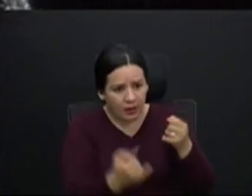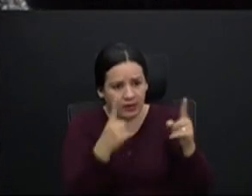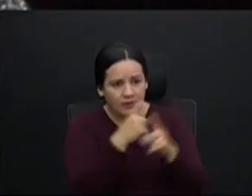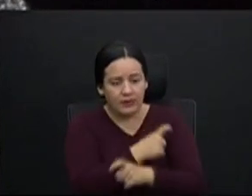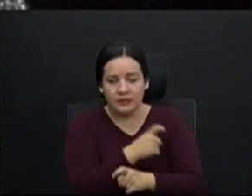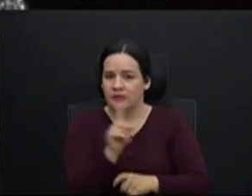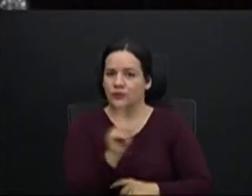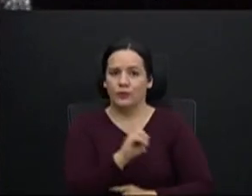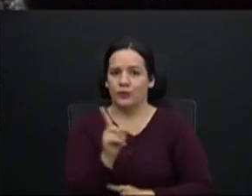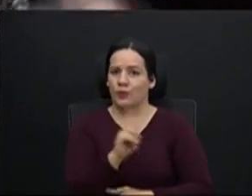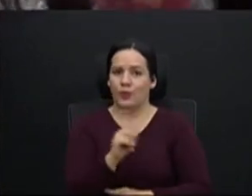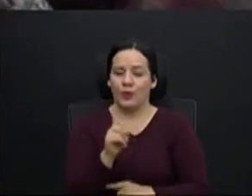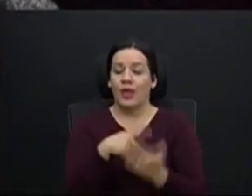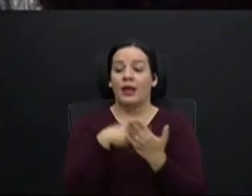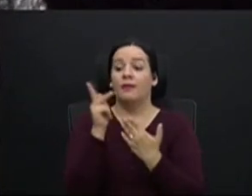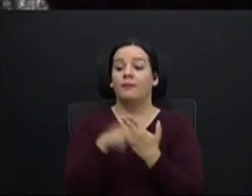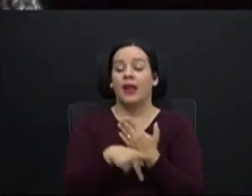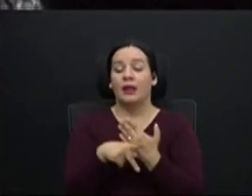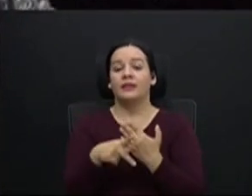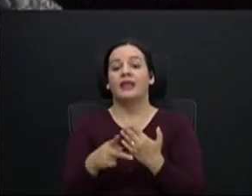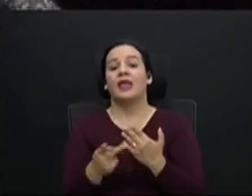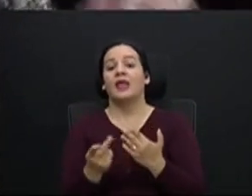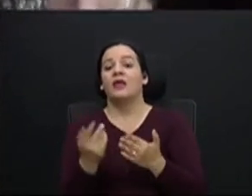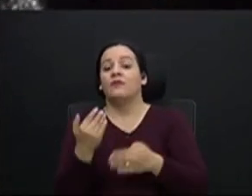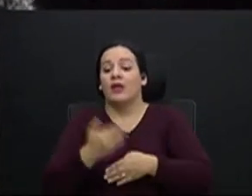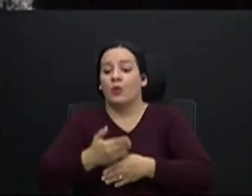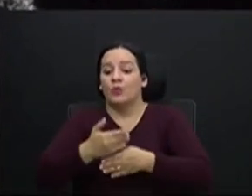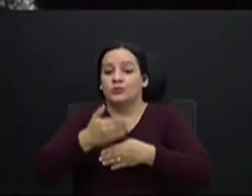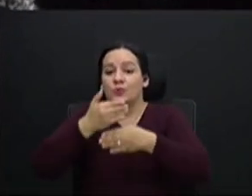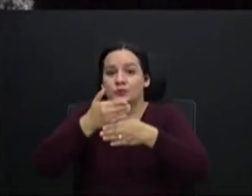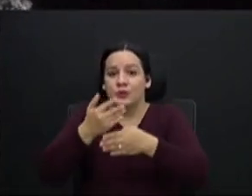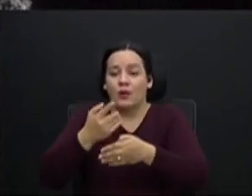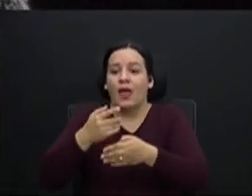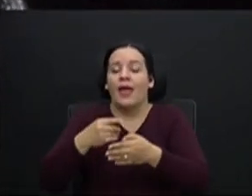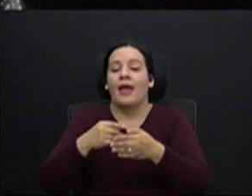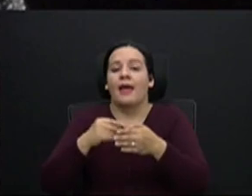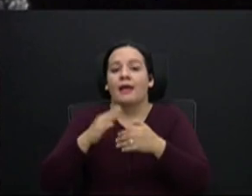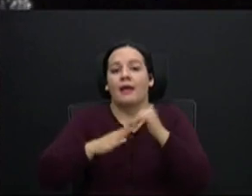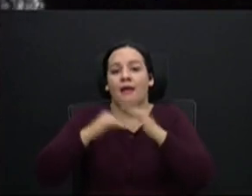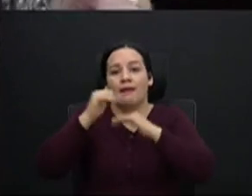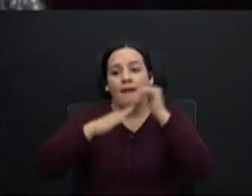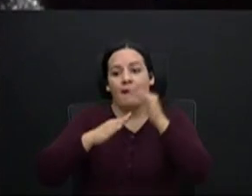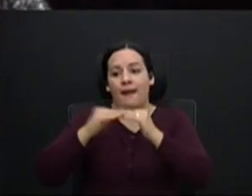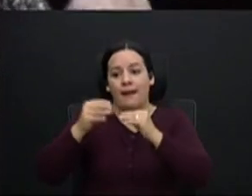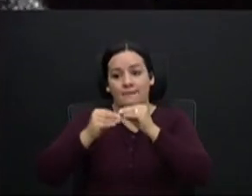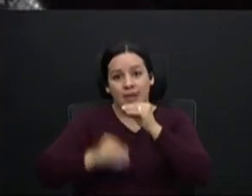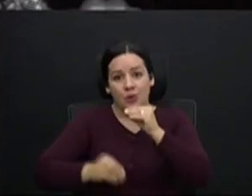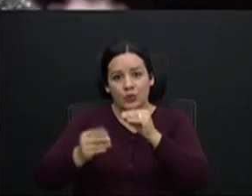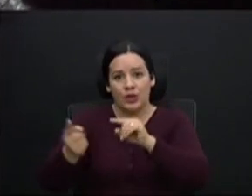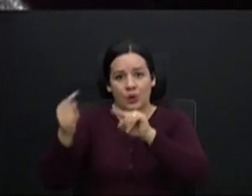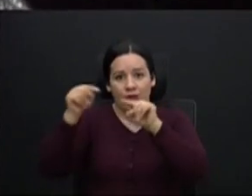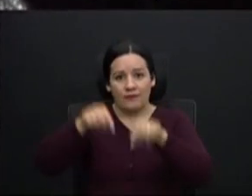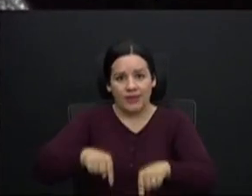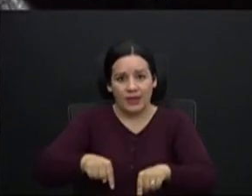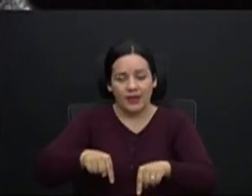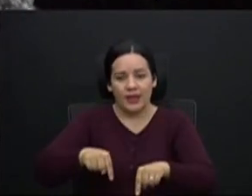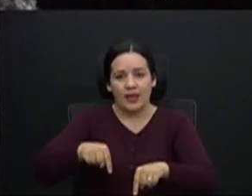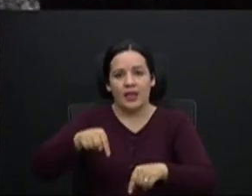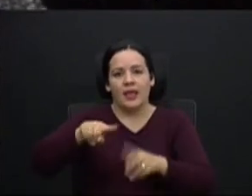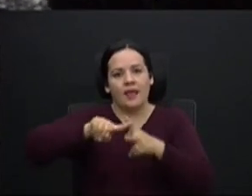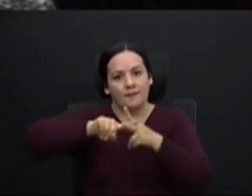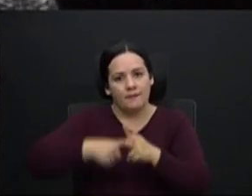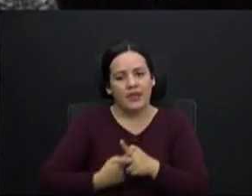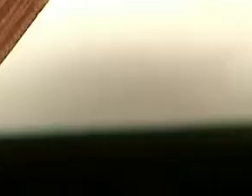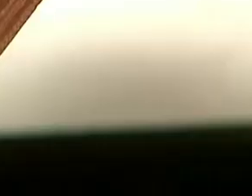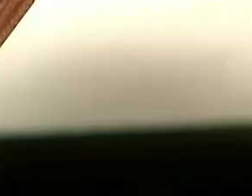plan de reconstrucción, al menos de lo que viene, empieza hoy. Debió de haber empezado hace